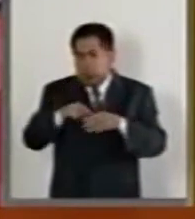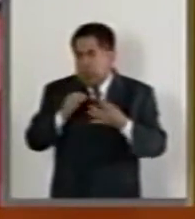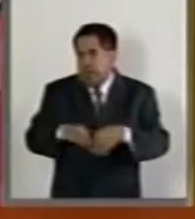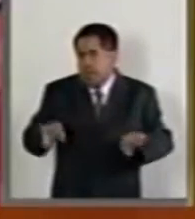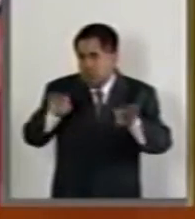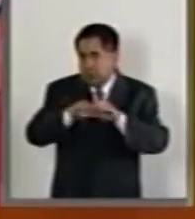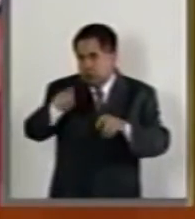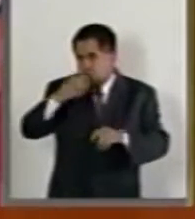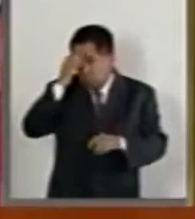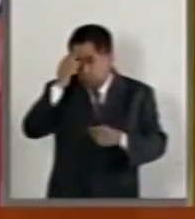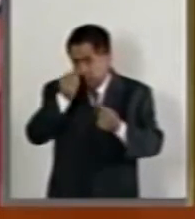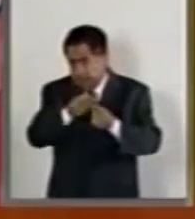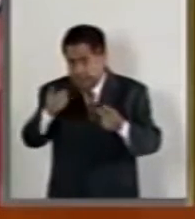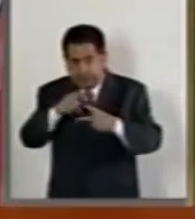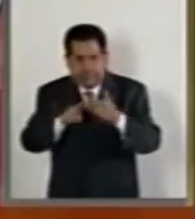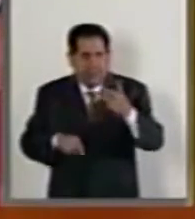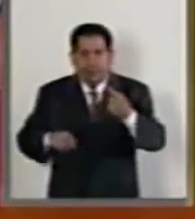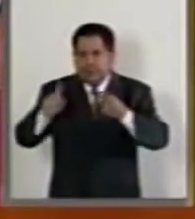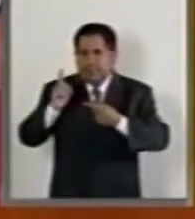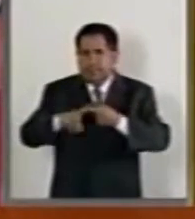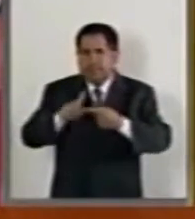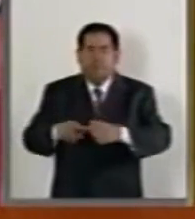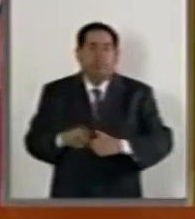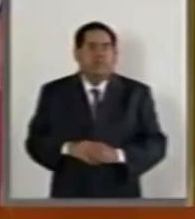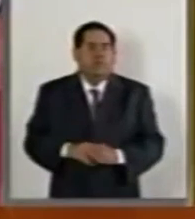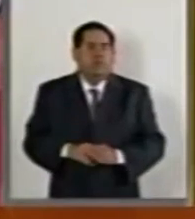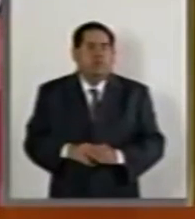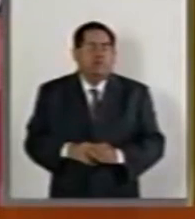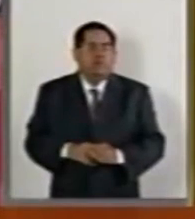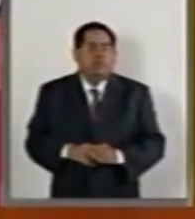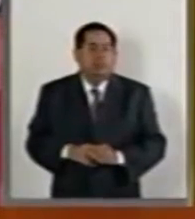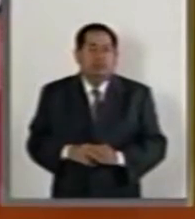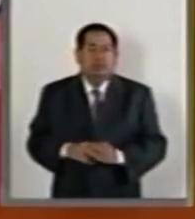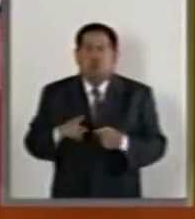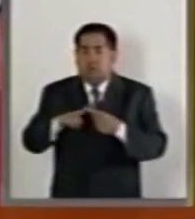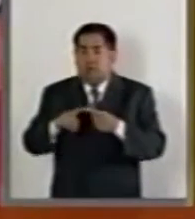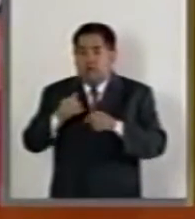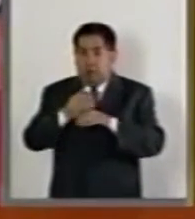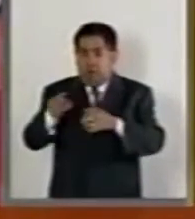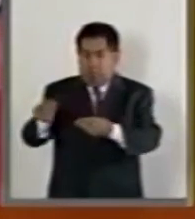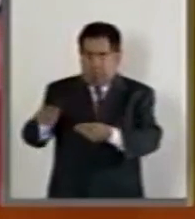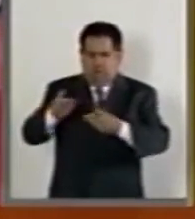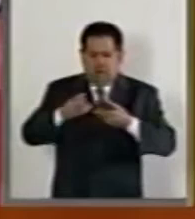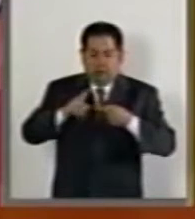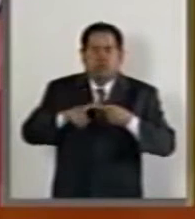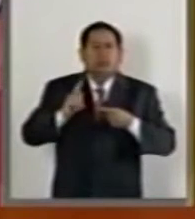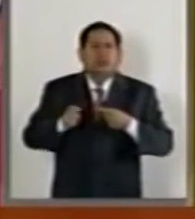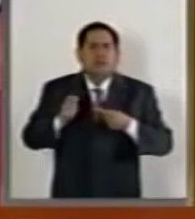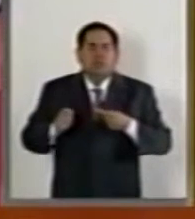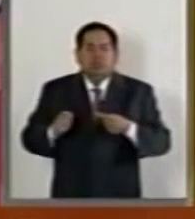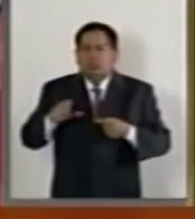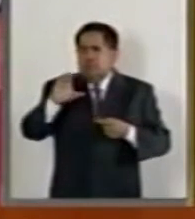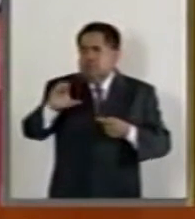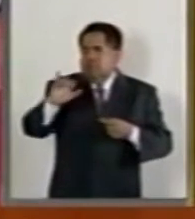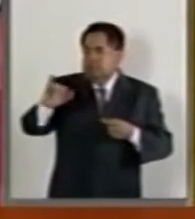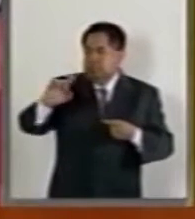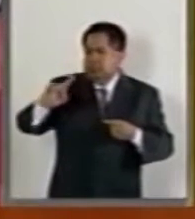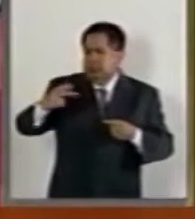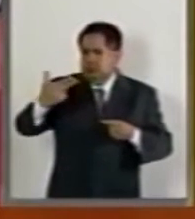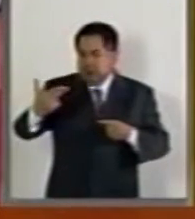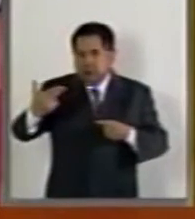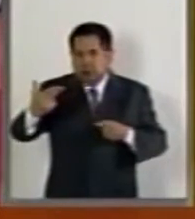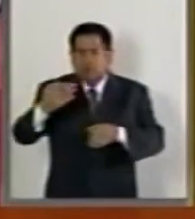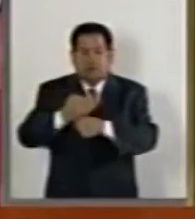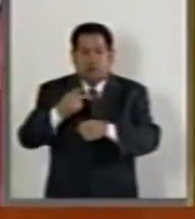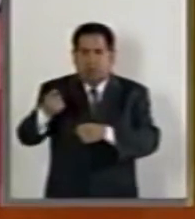importantes conocer. En primer lugar, la información respecto de que la Comisión Interamericana de Derechos Humanos atraviesa